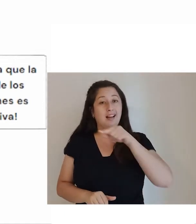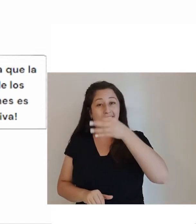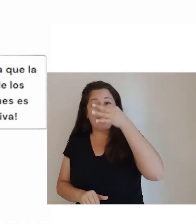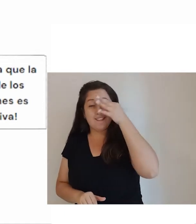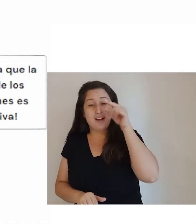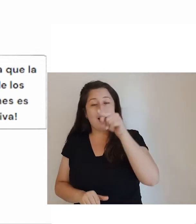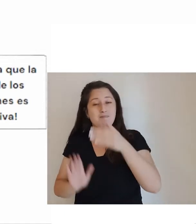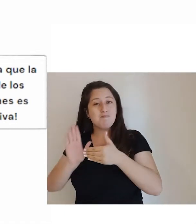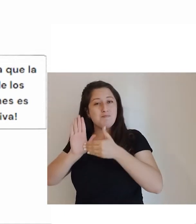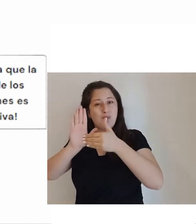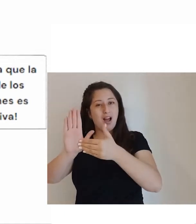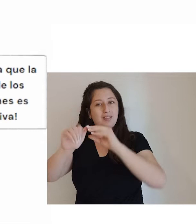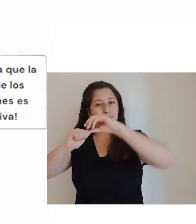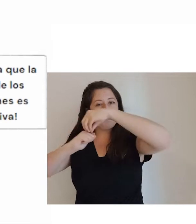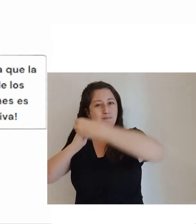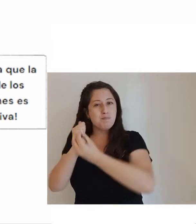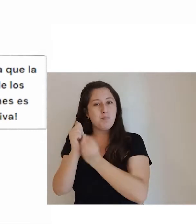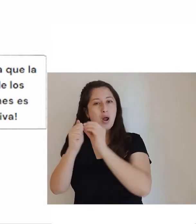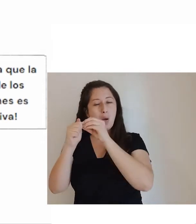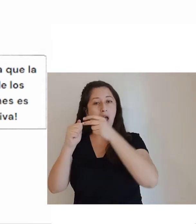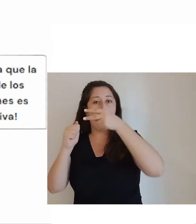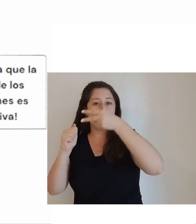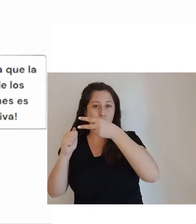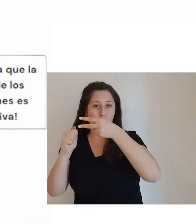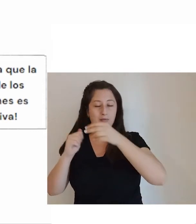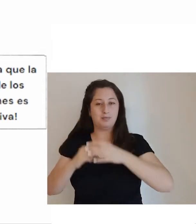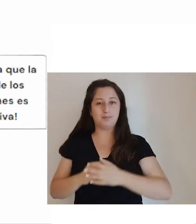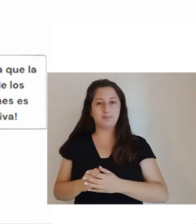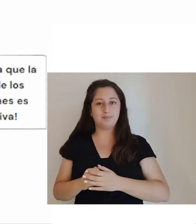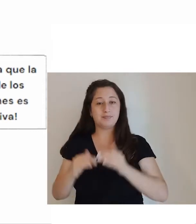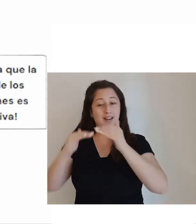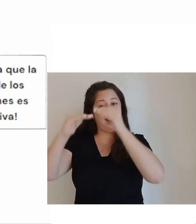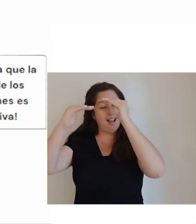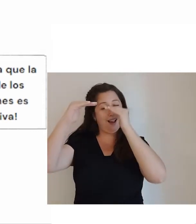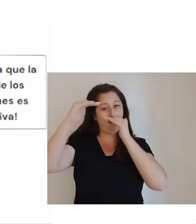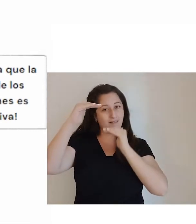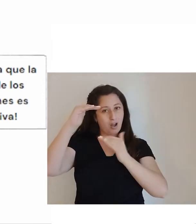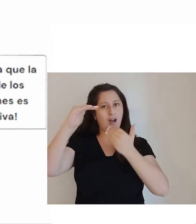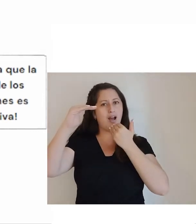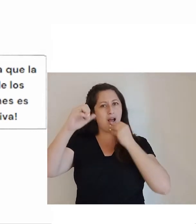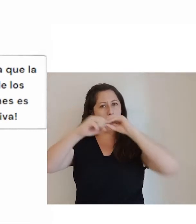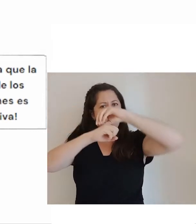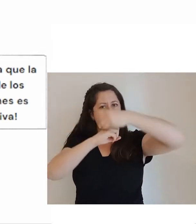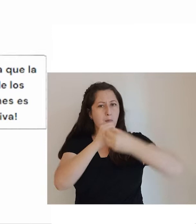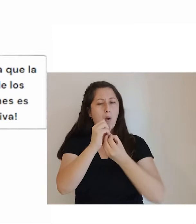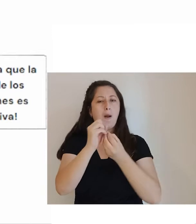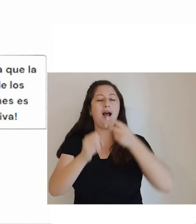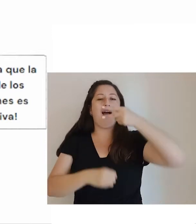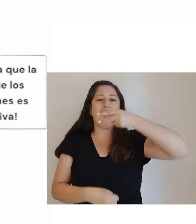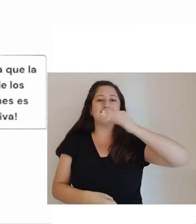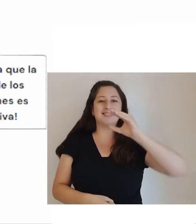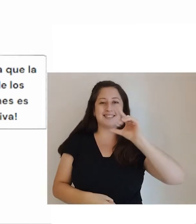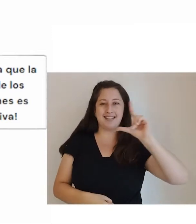la representación de la molécula de hidrógeno molecular y bajo ella la molécula de ácido